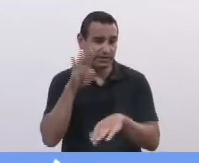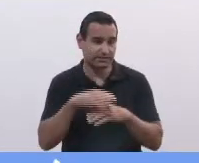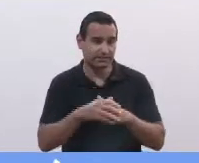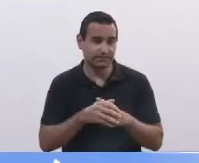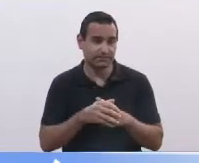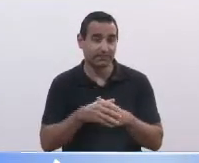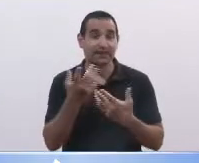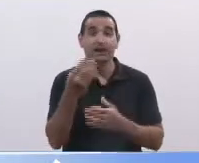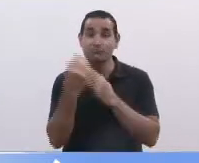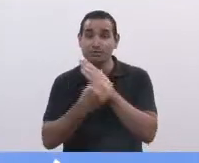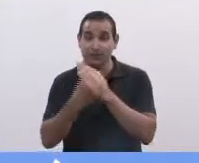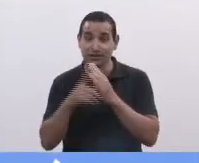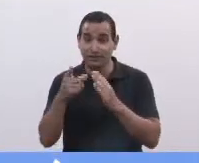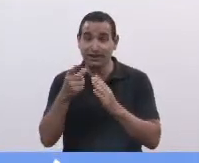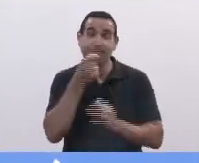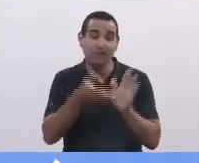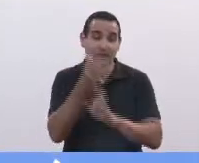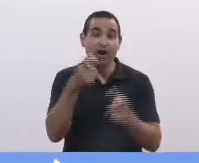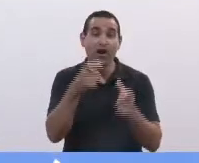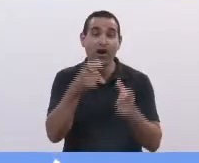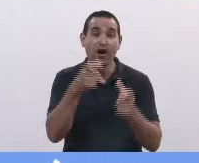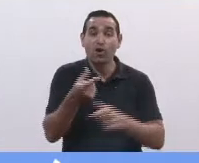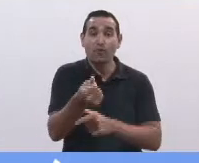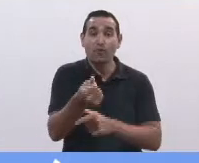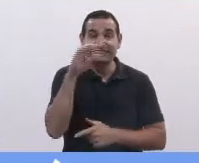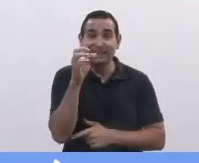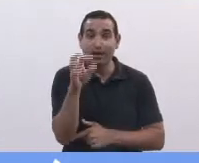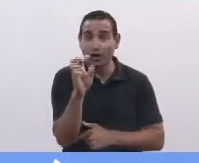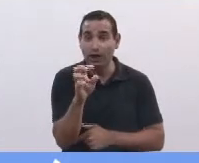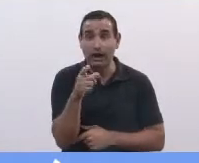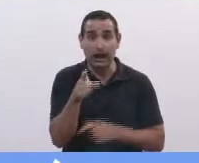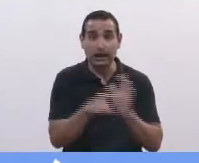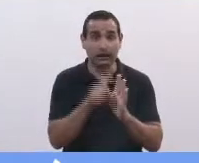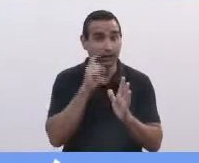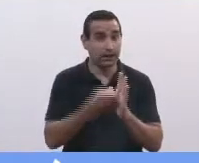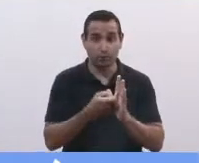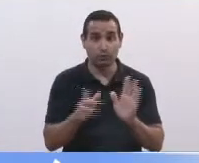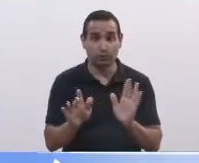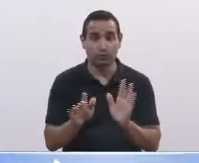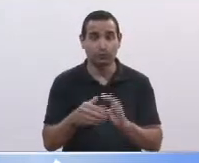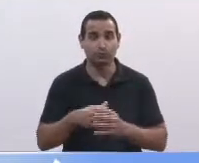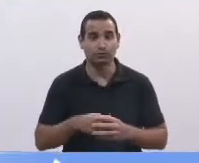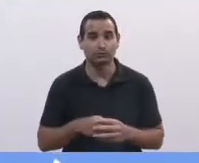$70. Y si el ministro saliera a comprar bonos ahora a $70, estaría cometiendo un delito.